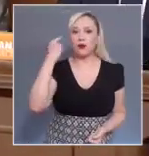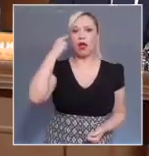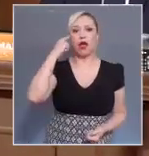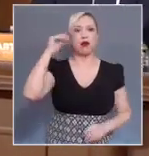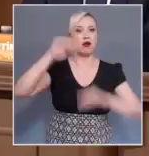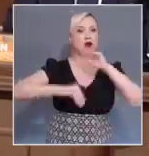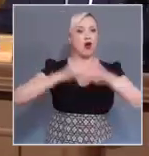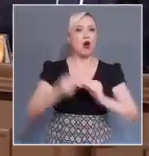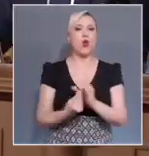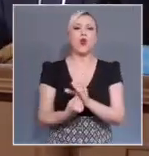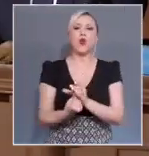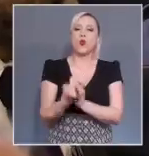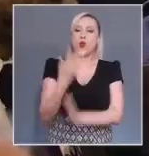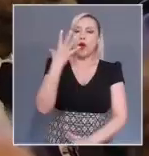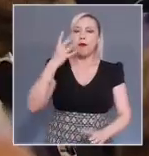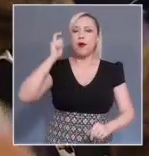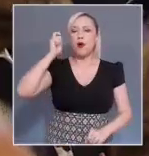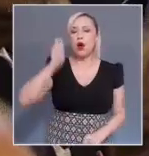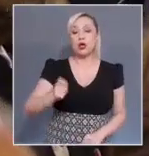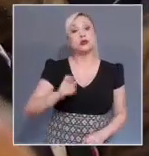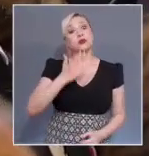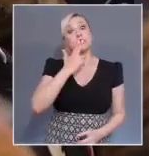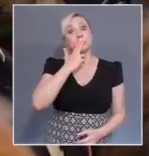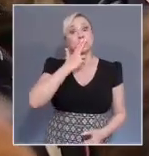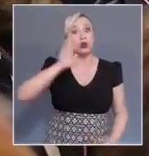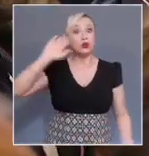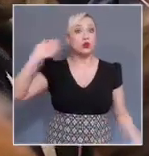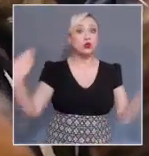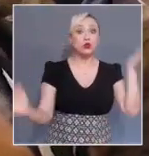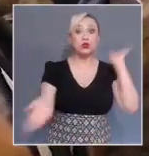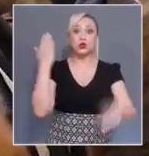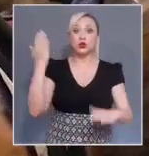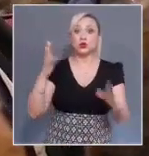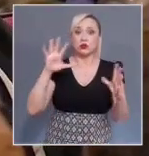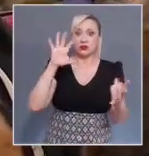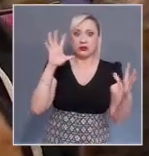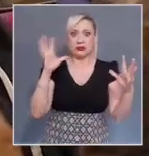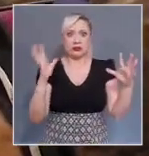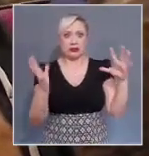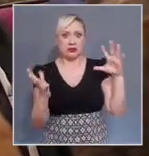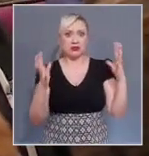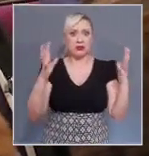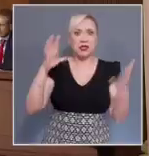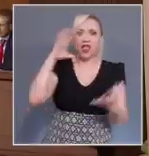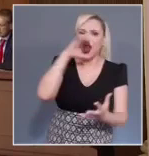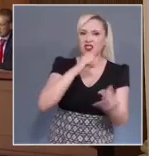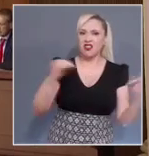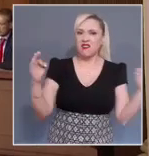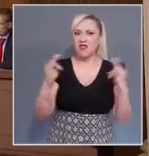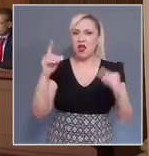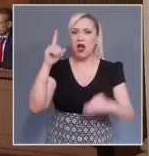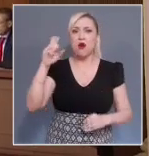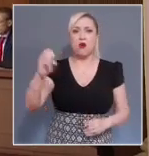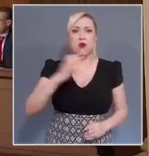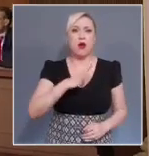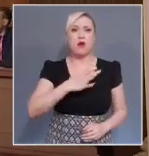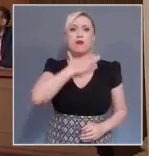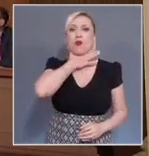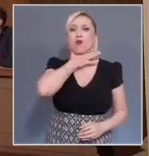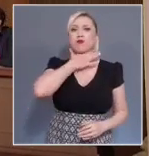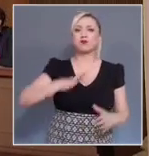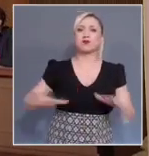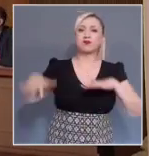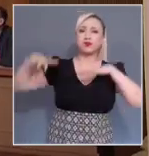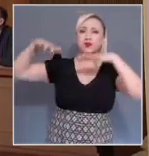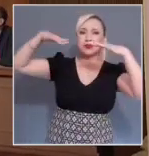perspectiva ambiental y sustentable ante la grave crisis climática que se está enfrentando en todo el mundo. En la ceremonia de inauguración